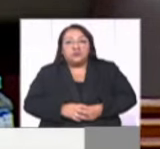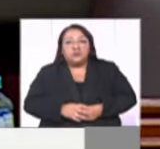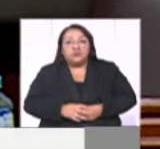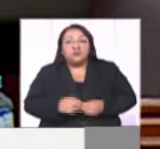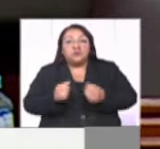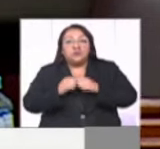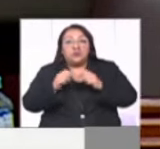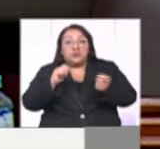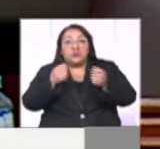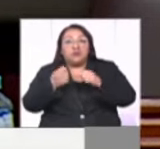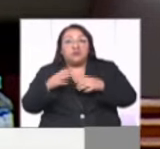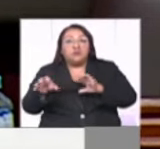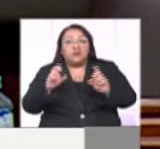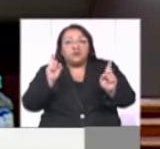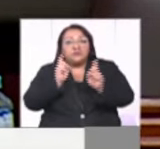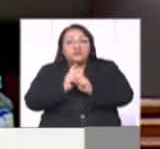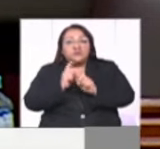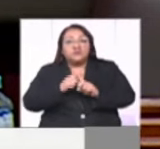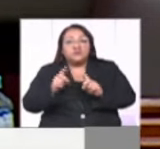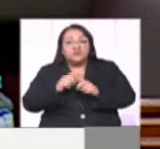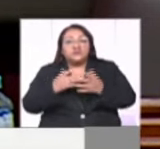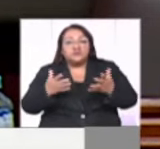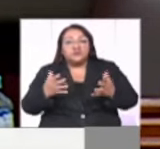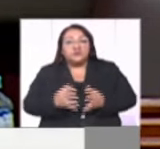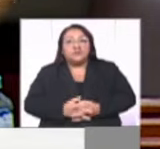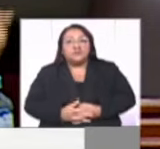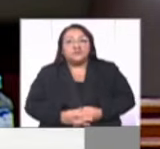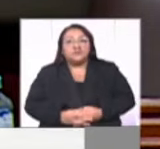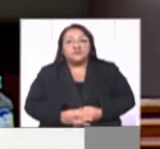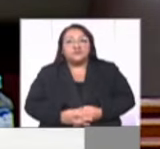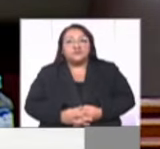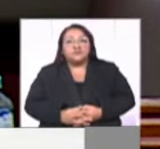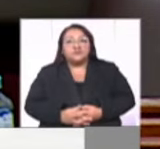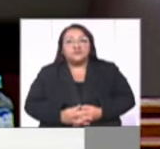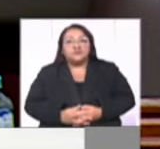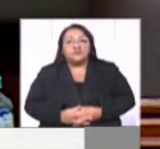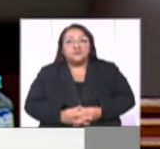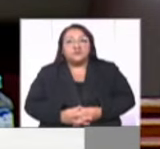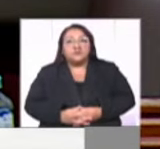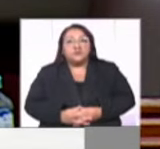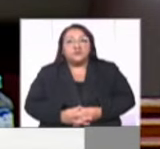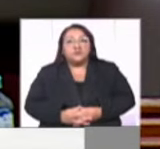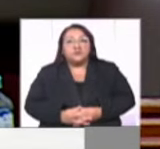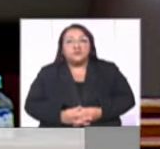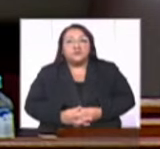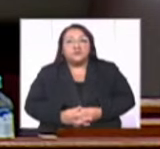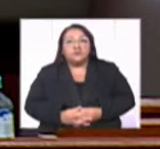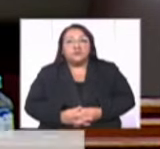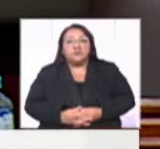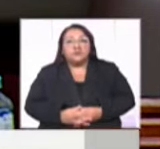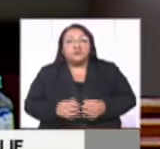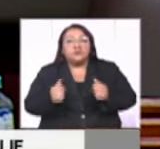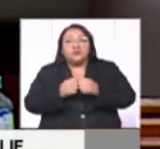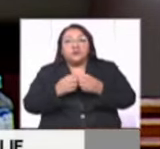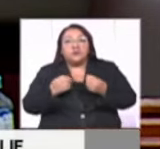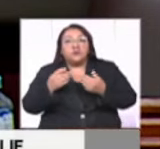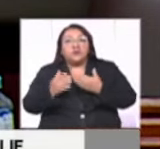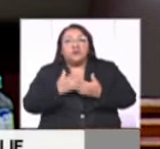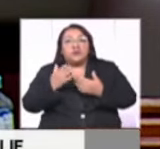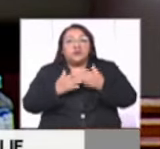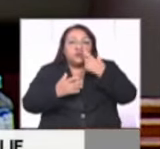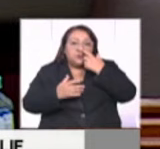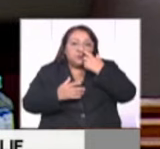se han enfrentado obstáculos, los cuales se han sobrepasado con facilidad. Y también es bueno